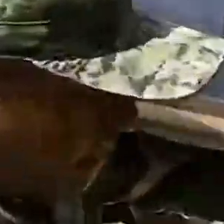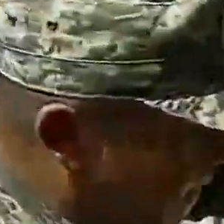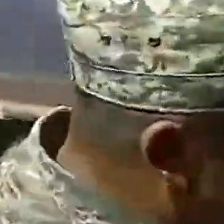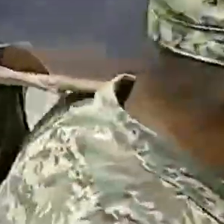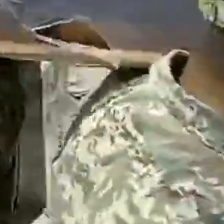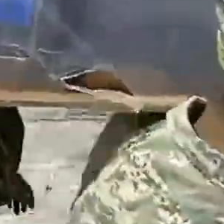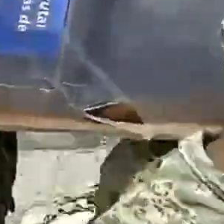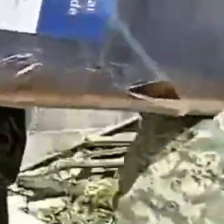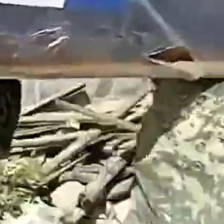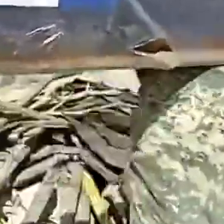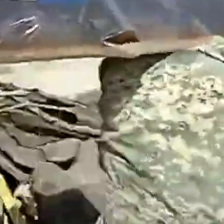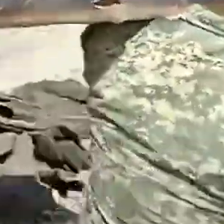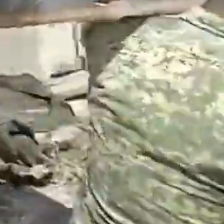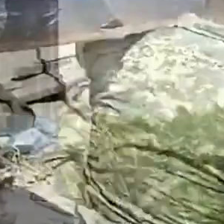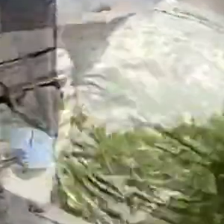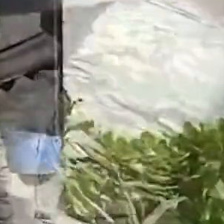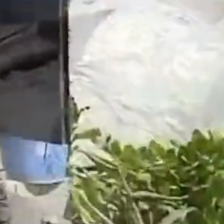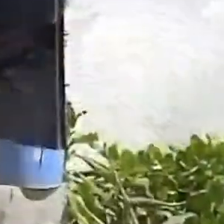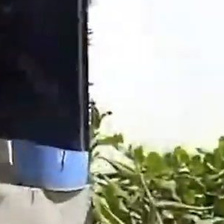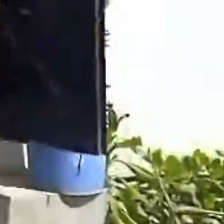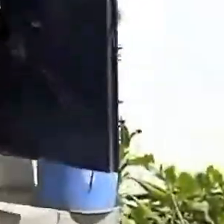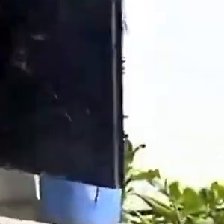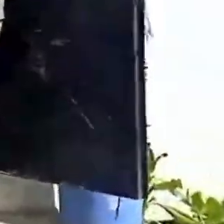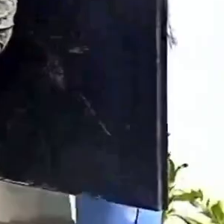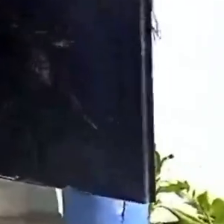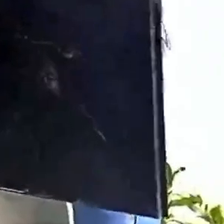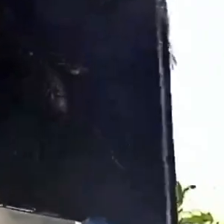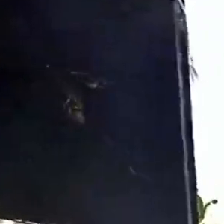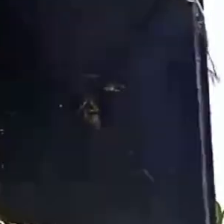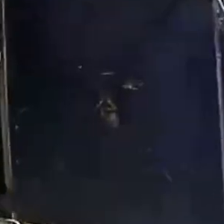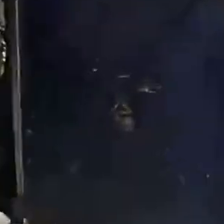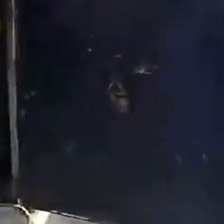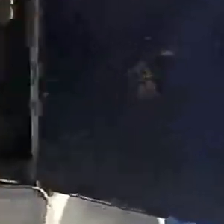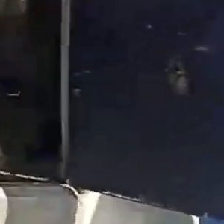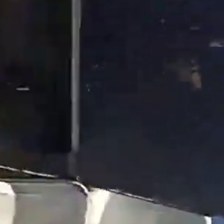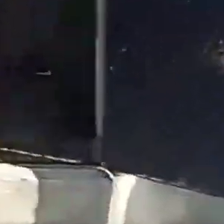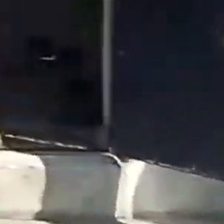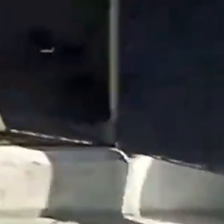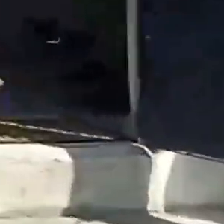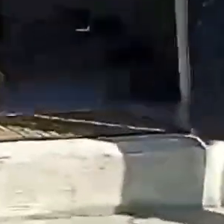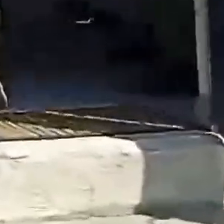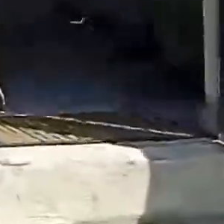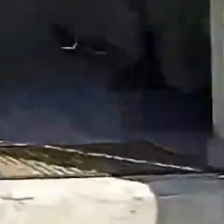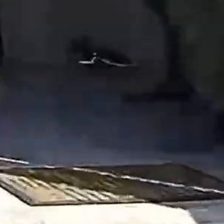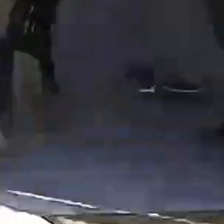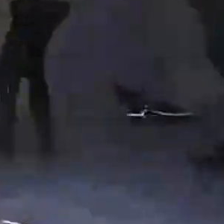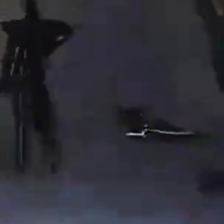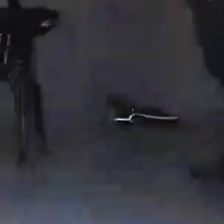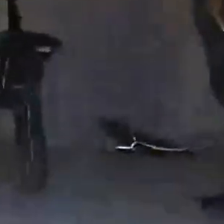No, no hace falta, es que no hay límite. Es que el presupuesto es del pueblo.